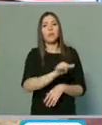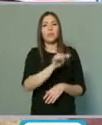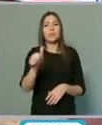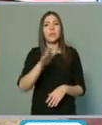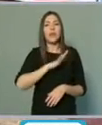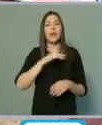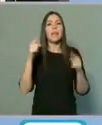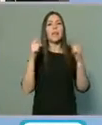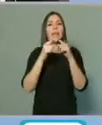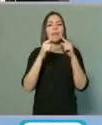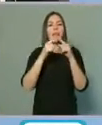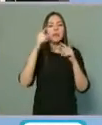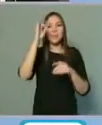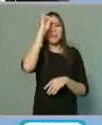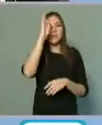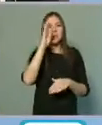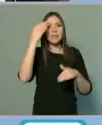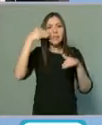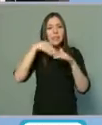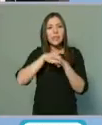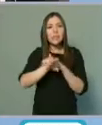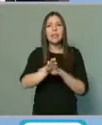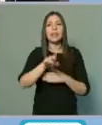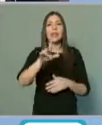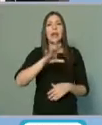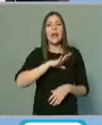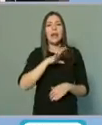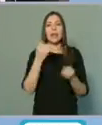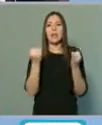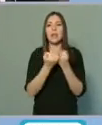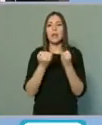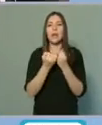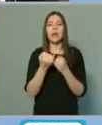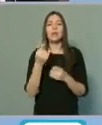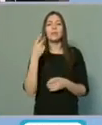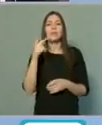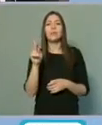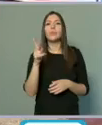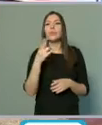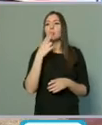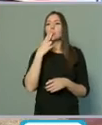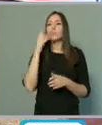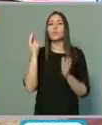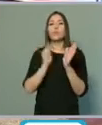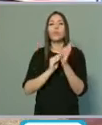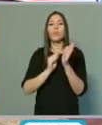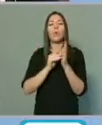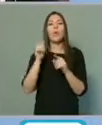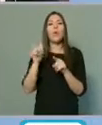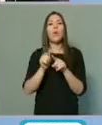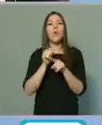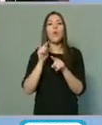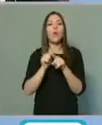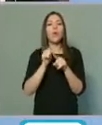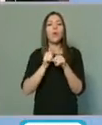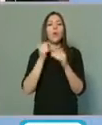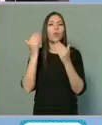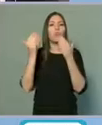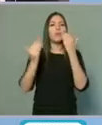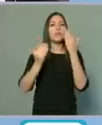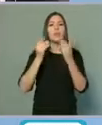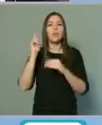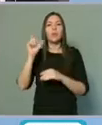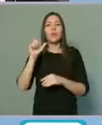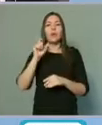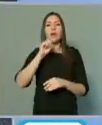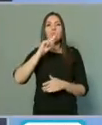una iglesia que también conserva un poco estos colores muy fuertes, que también tiene un estilo ecléctico, que se ve que es un poco lo que se dio